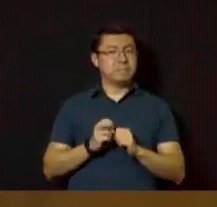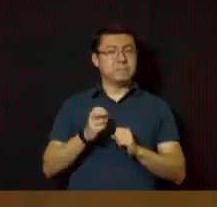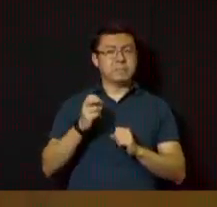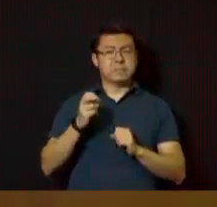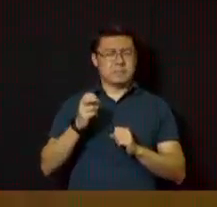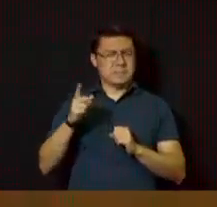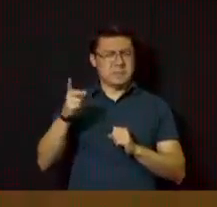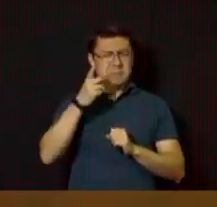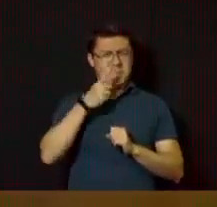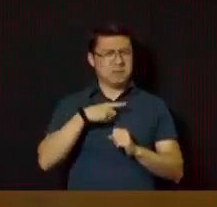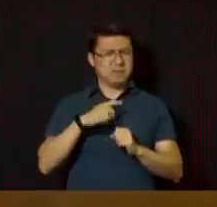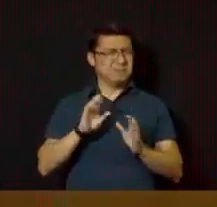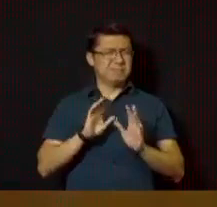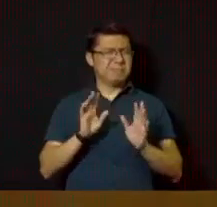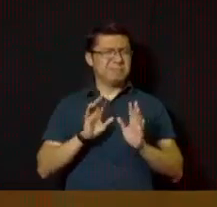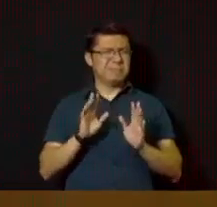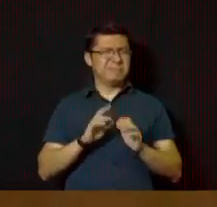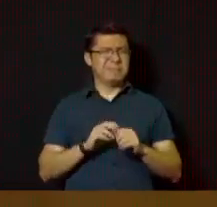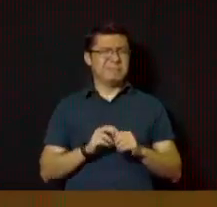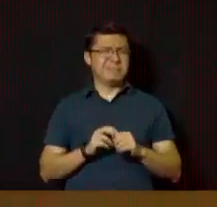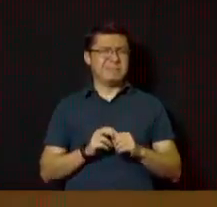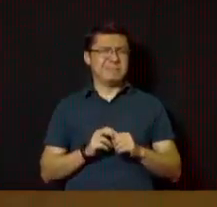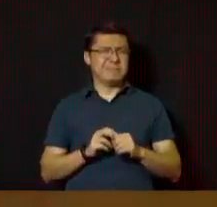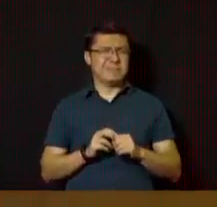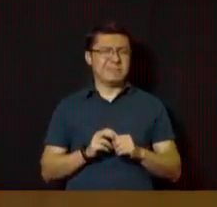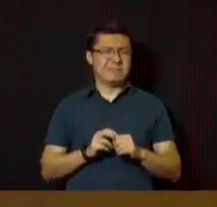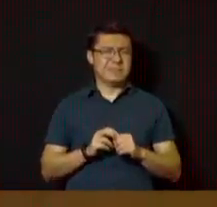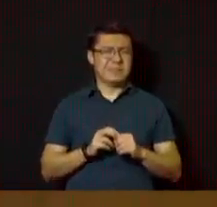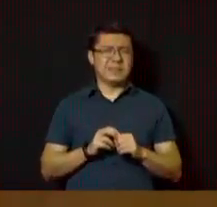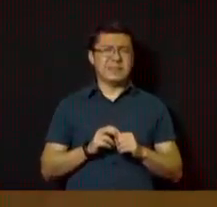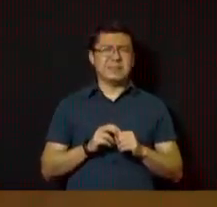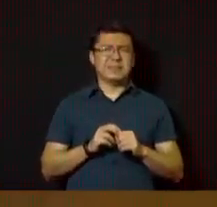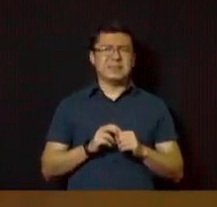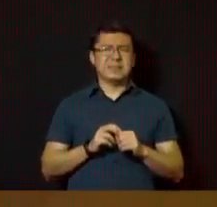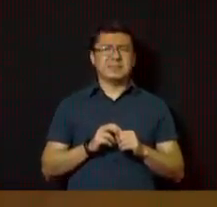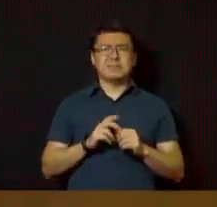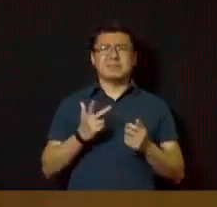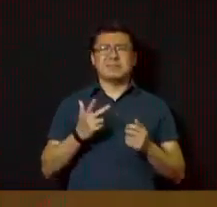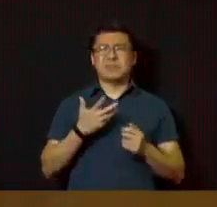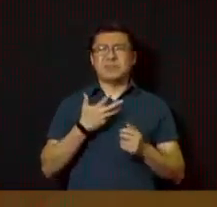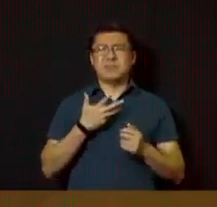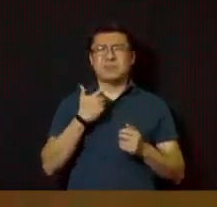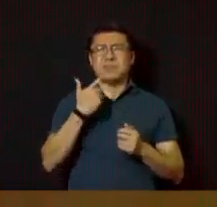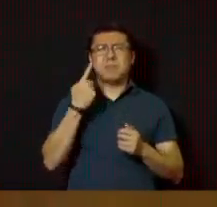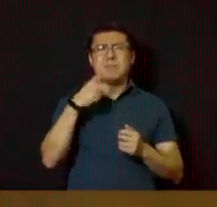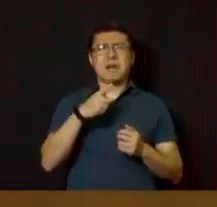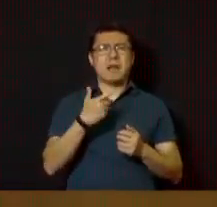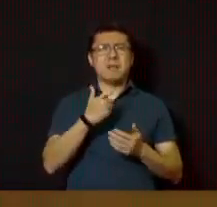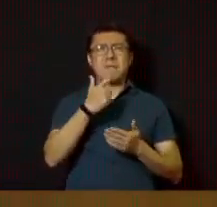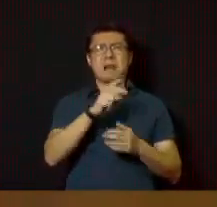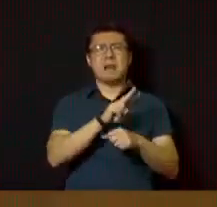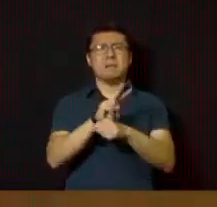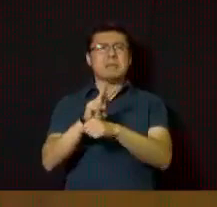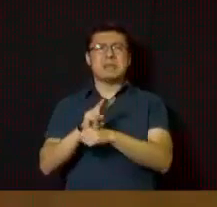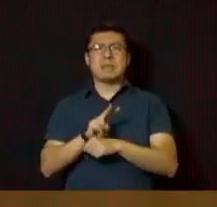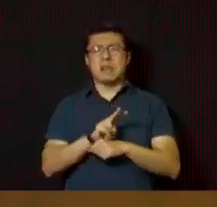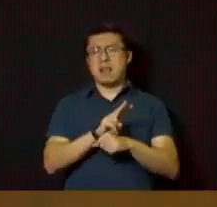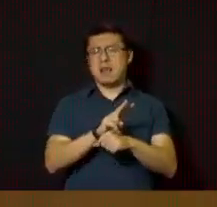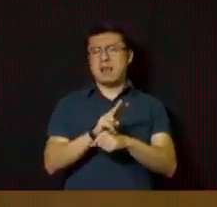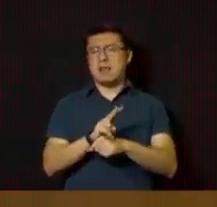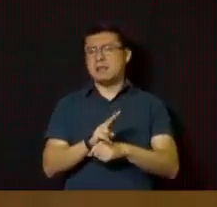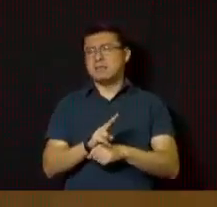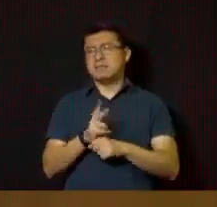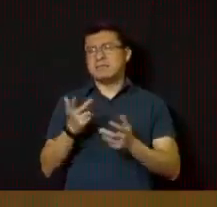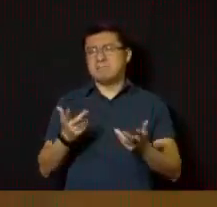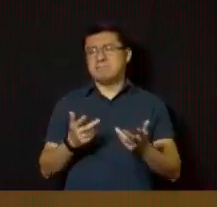me dice: no, pero bueno, hay que pagarles, nosotros todavía no estamos para pagarle a alguien, y además